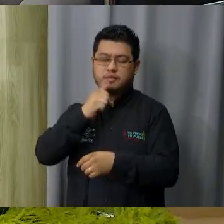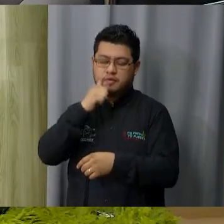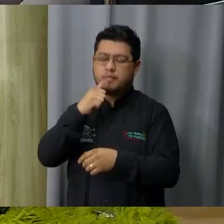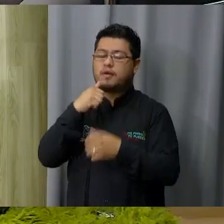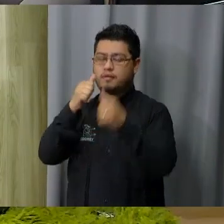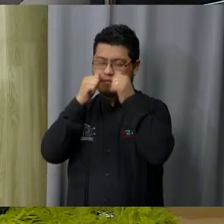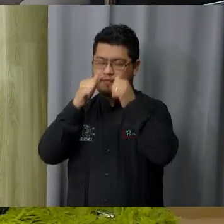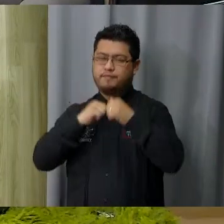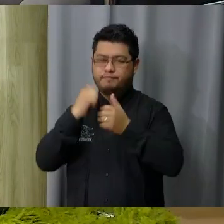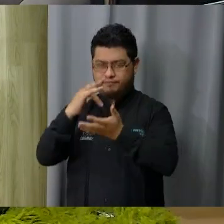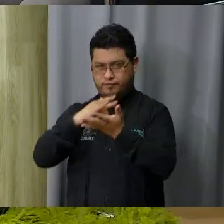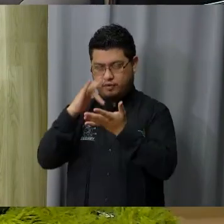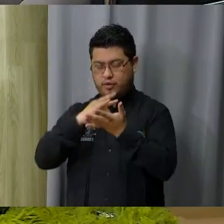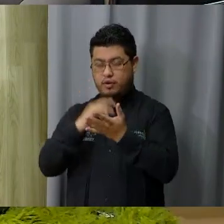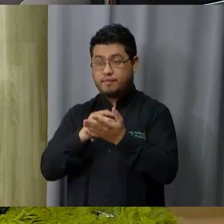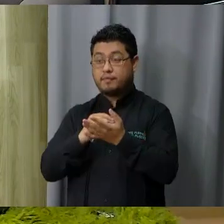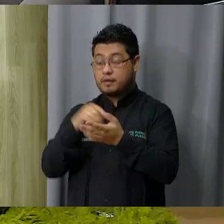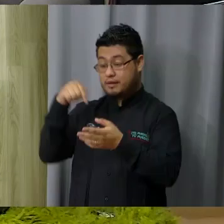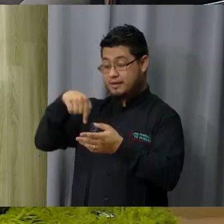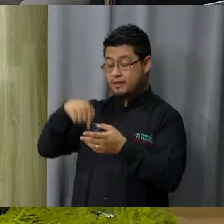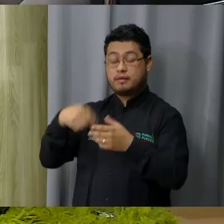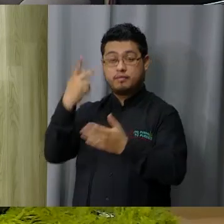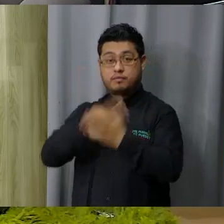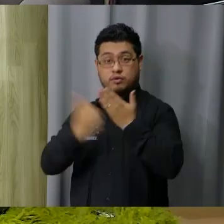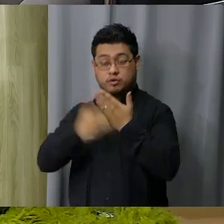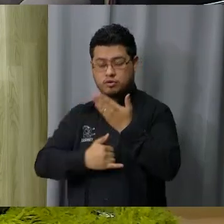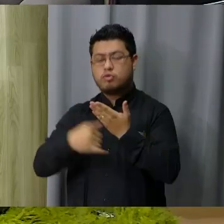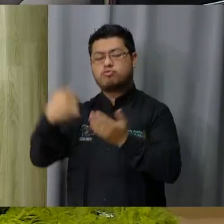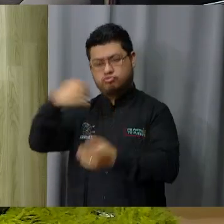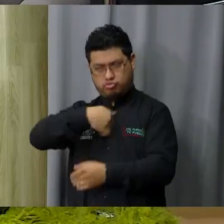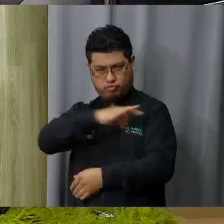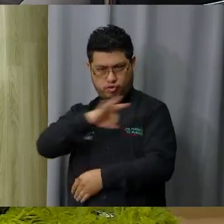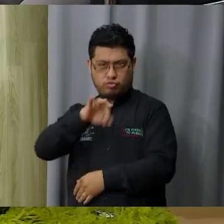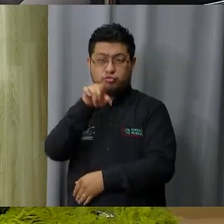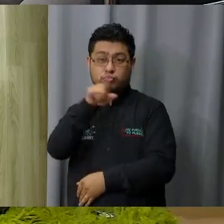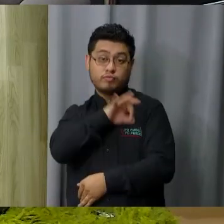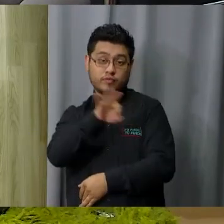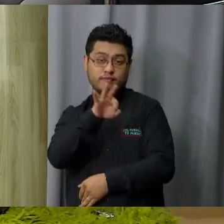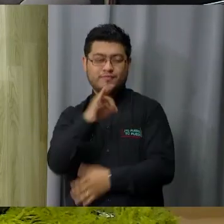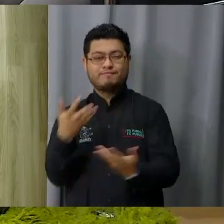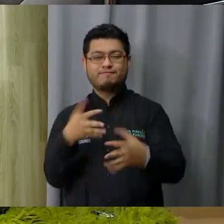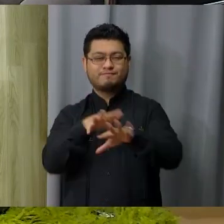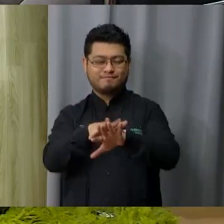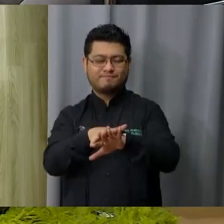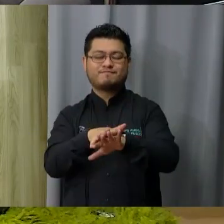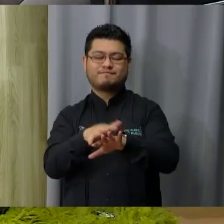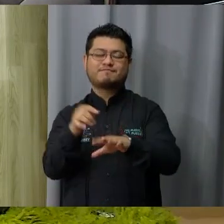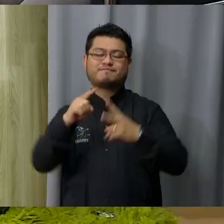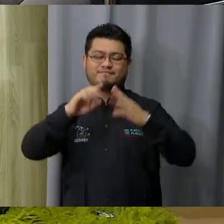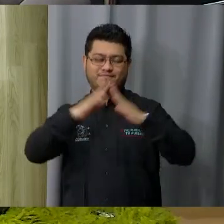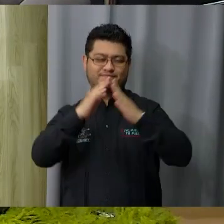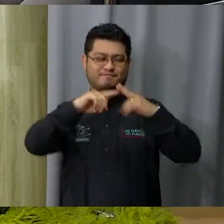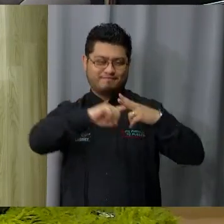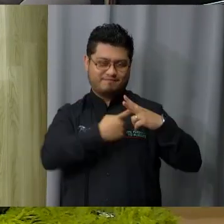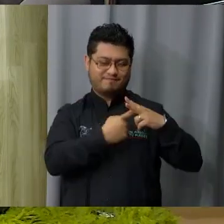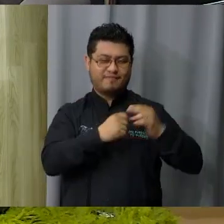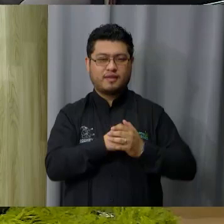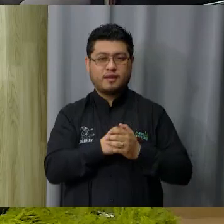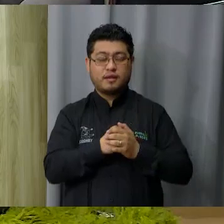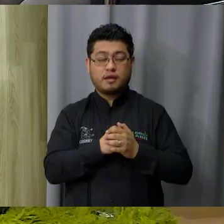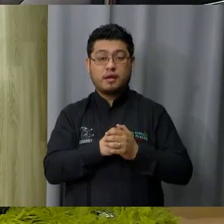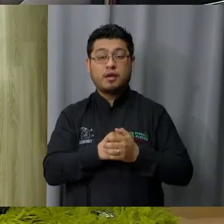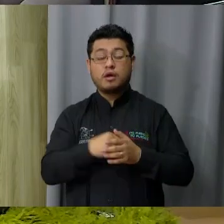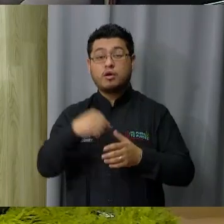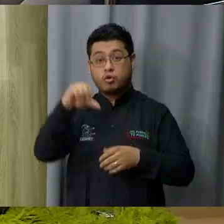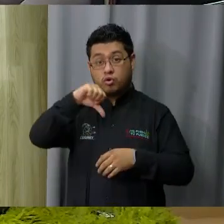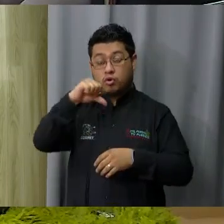Puedes, la inclusión empieza en casa, ¿no? Y pues bueno, el día de hoy pues venimos a invitarles, ¿no? A uno de los eventos